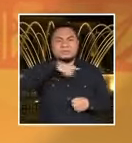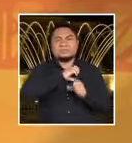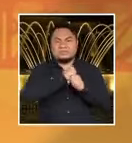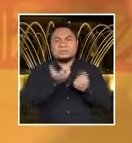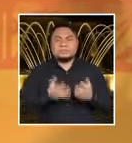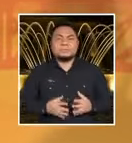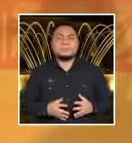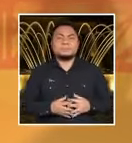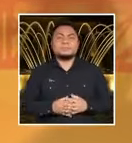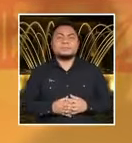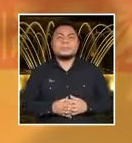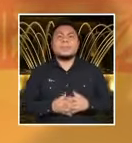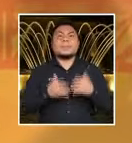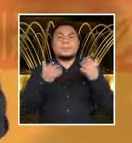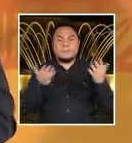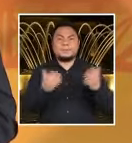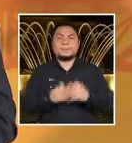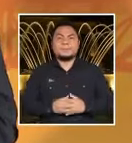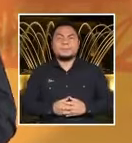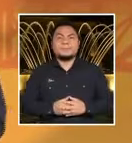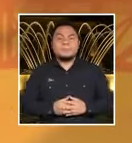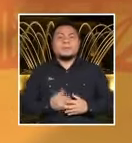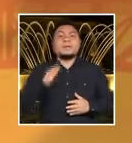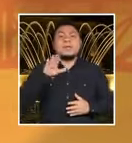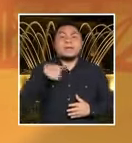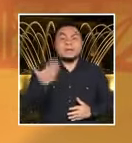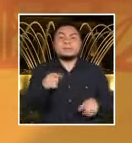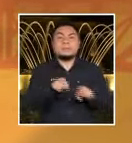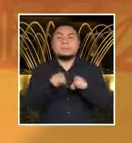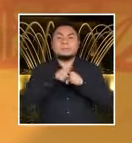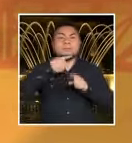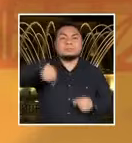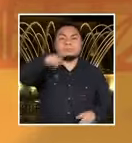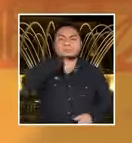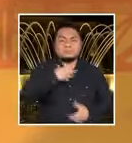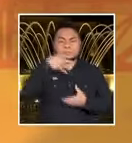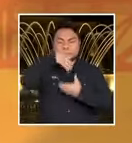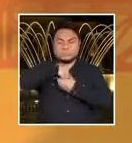sufriendo. Pero hay que hacer también una reflexión.